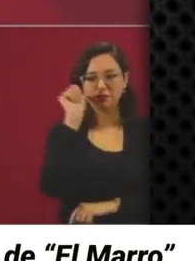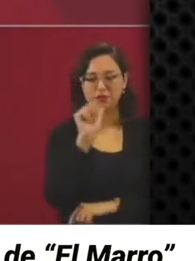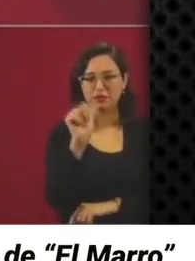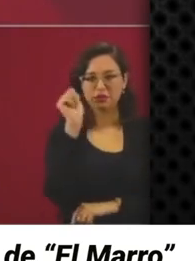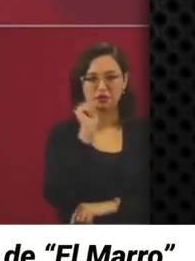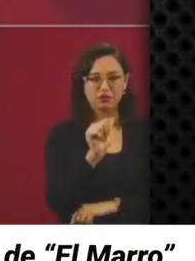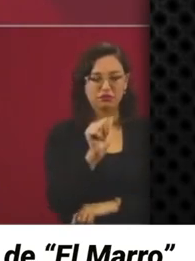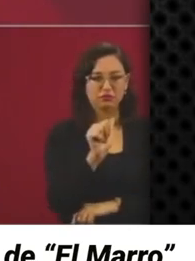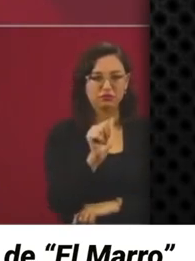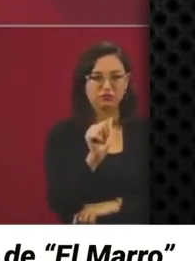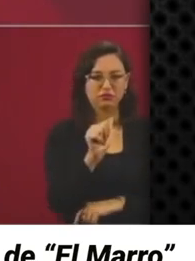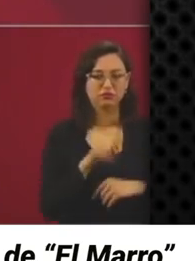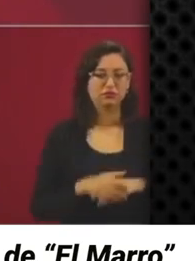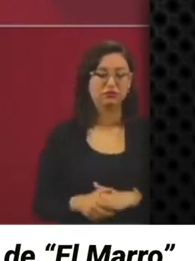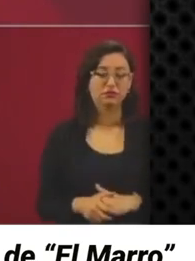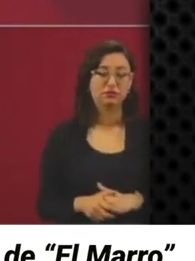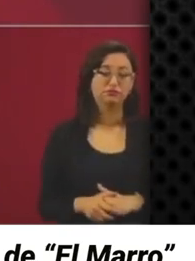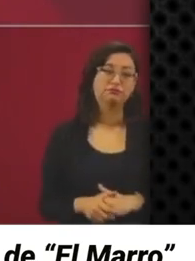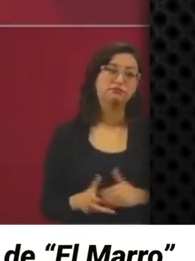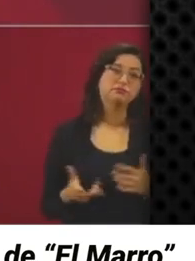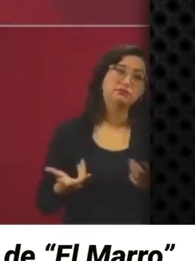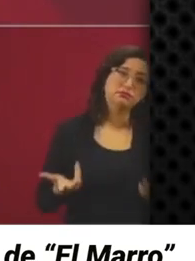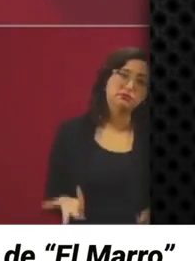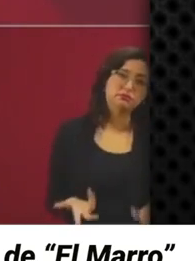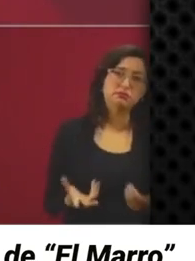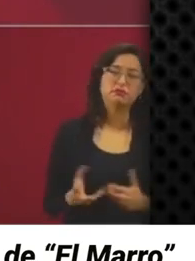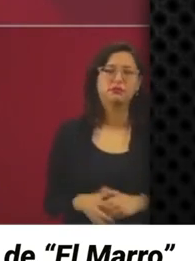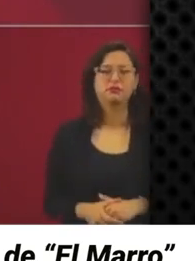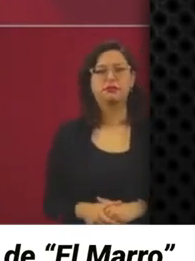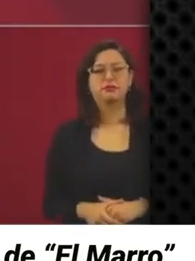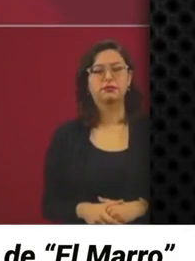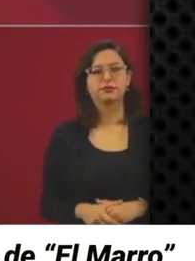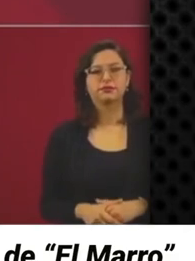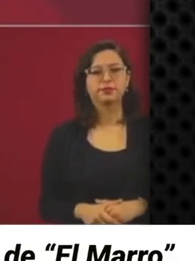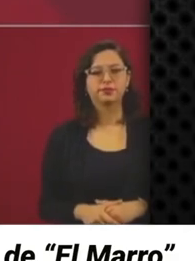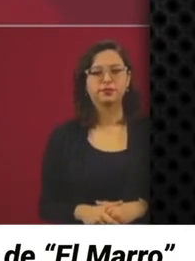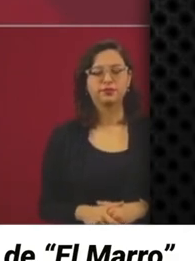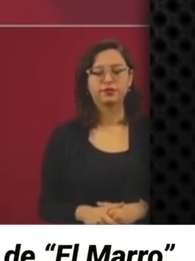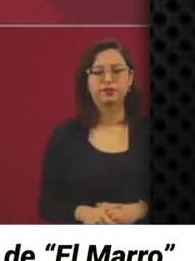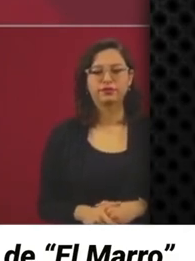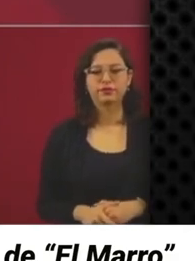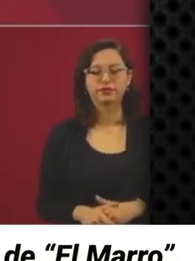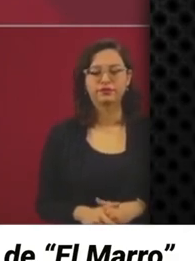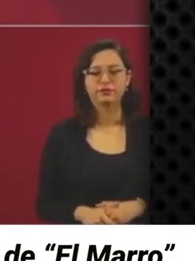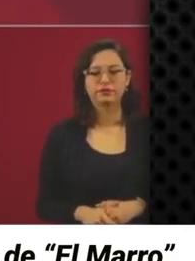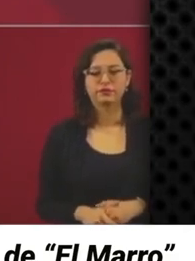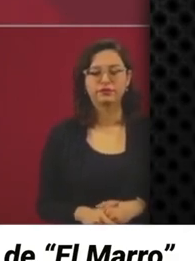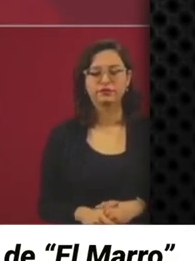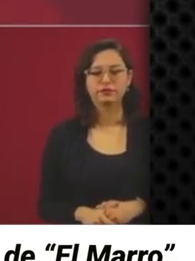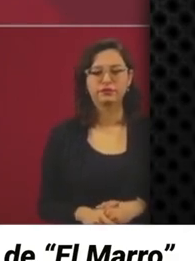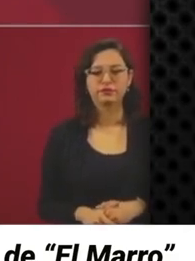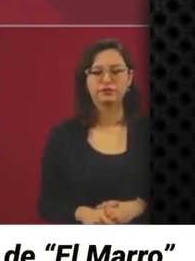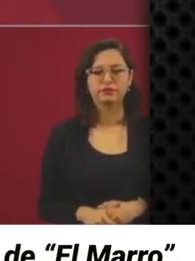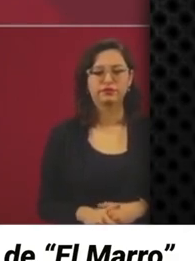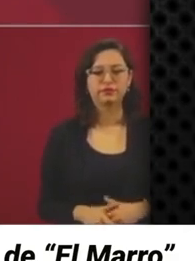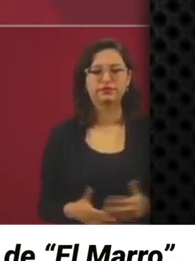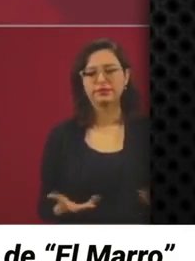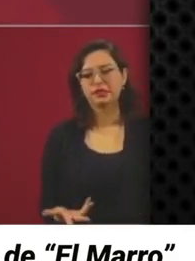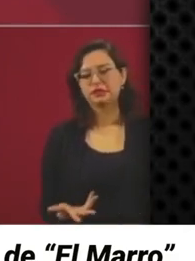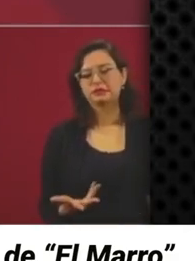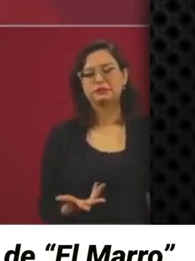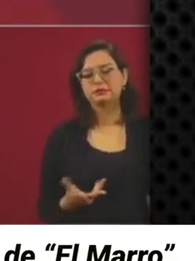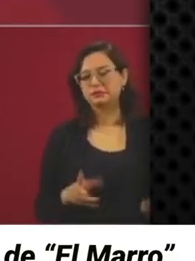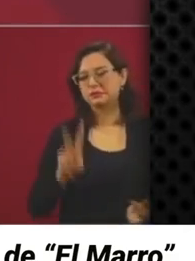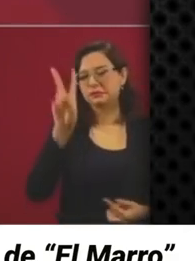a Samarripa Aguirre, dado que se han registrado de forma atípica incrementos en homicidios dolosos y violencia en la entidad. A